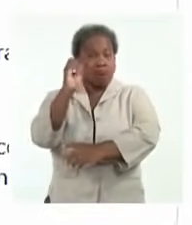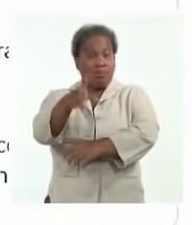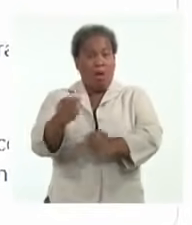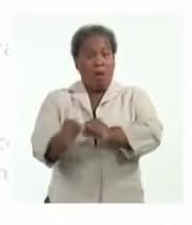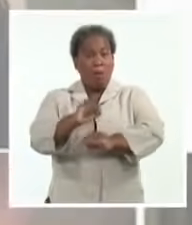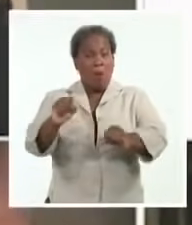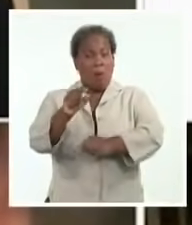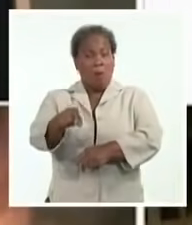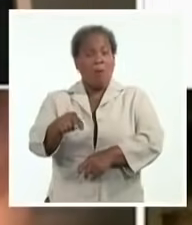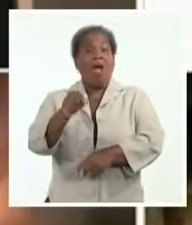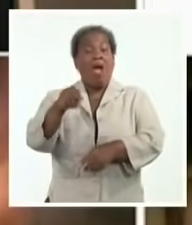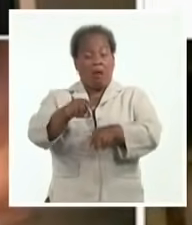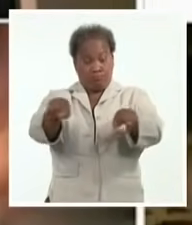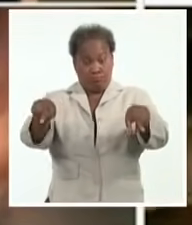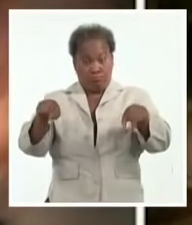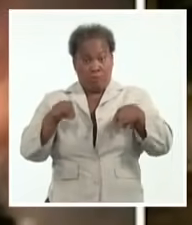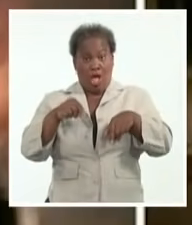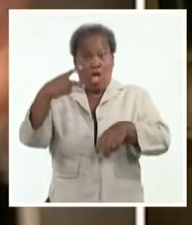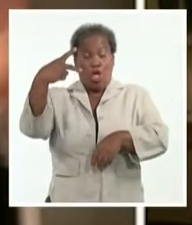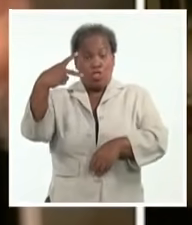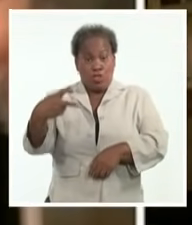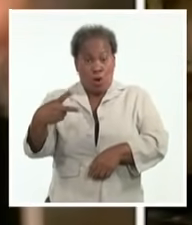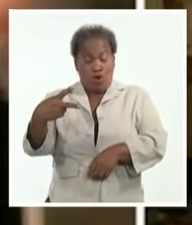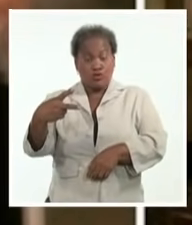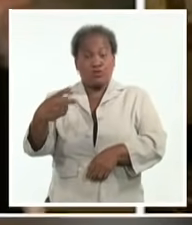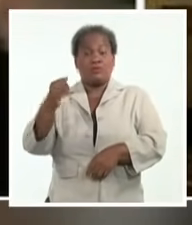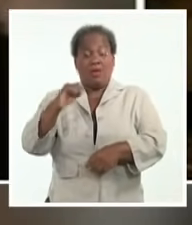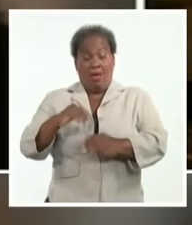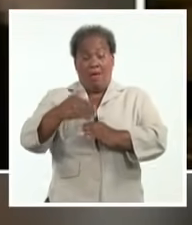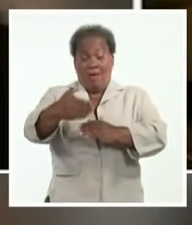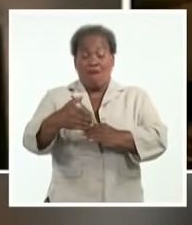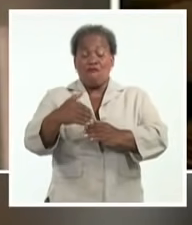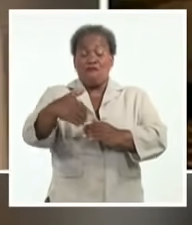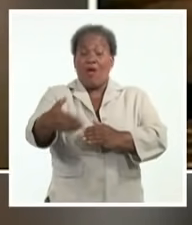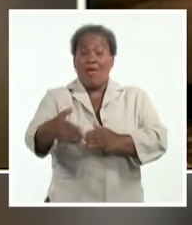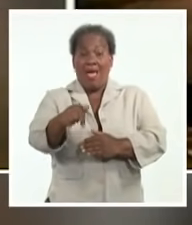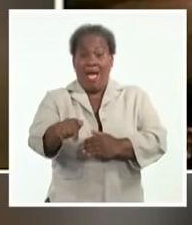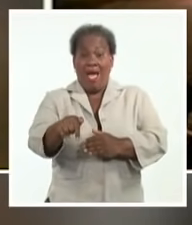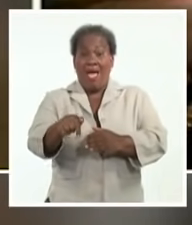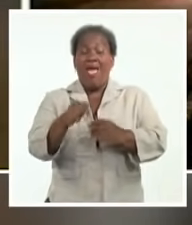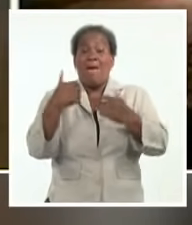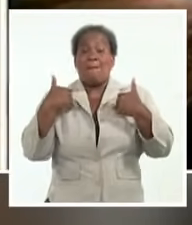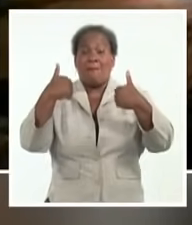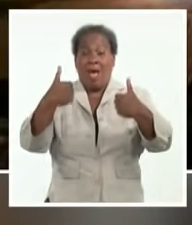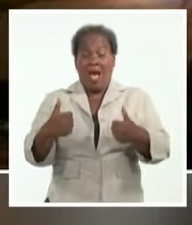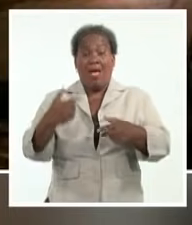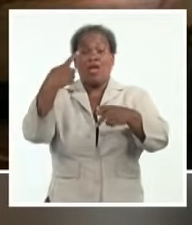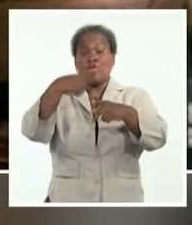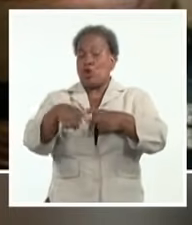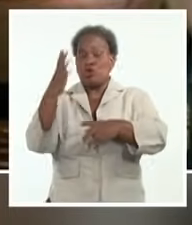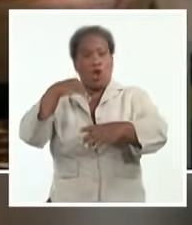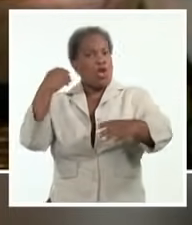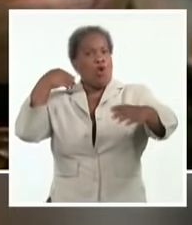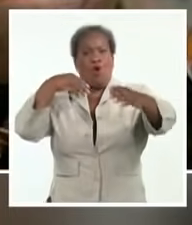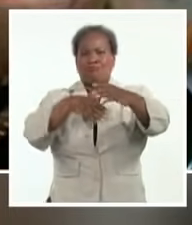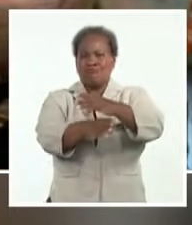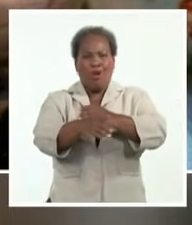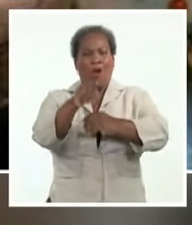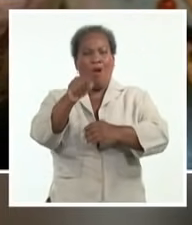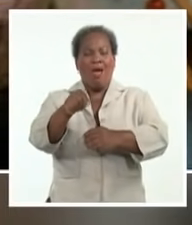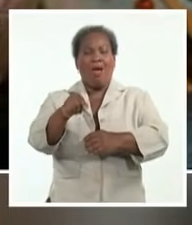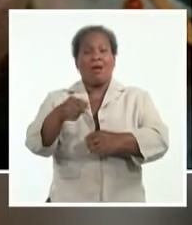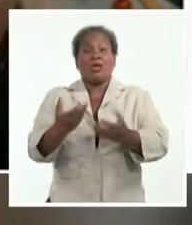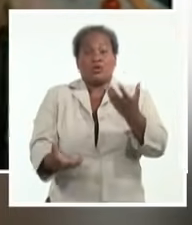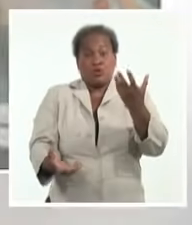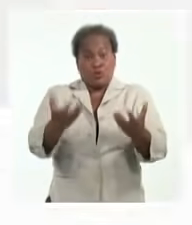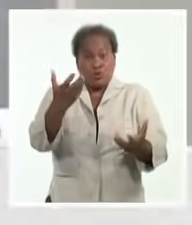capital gala, 2 impactaron en el perímetro exterior de la embajada y 1 no entró en el inmueble. Como consecuencia, ocurrió un incendio